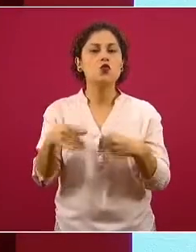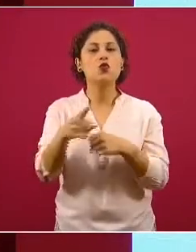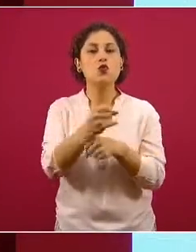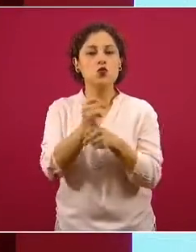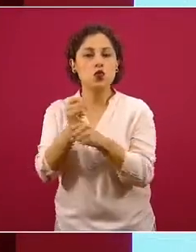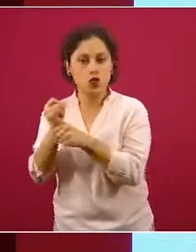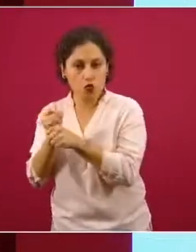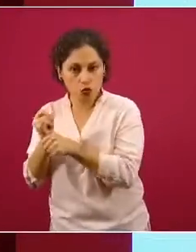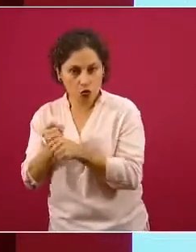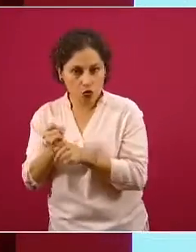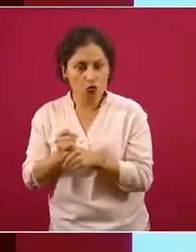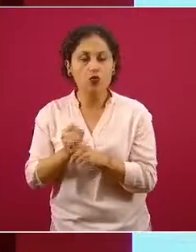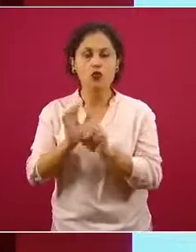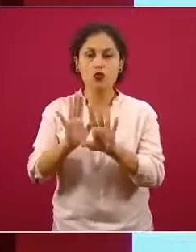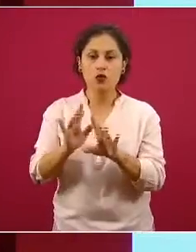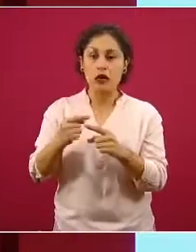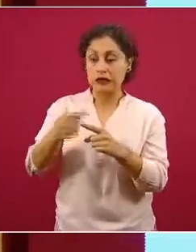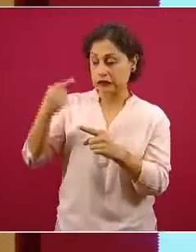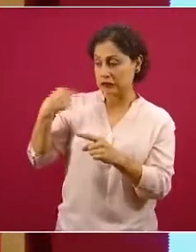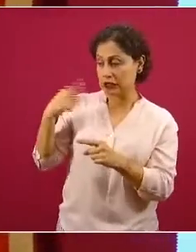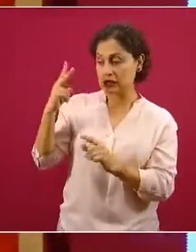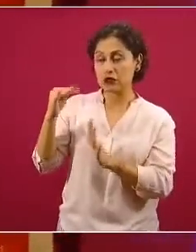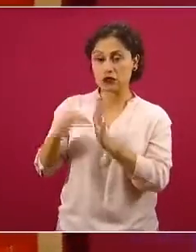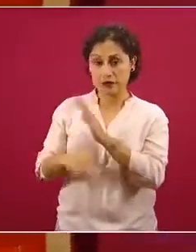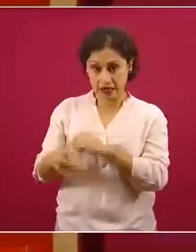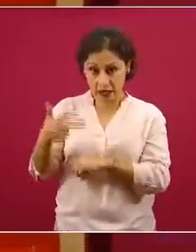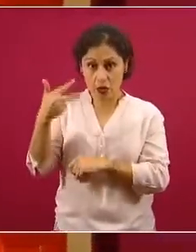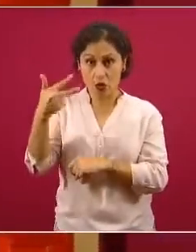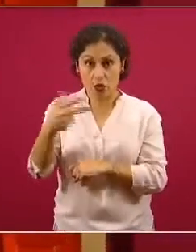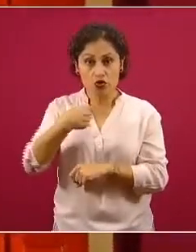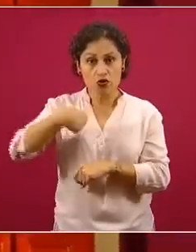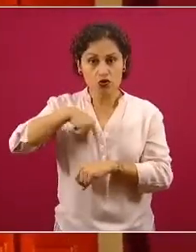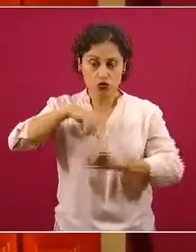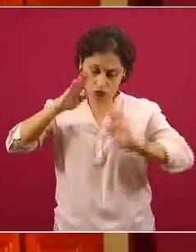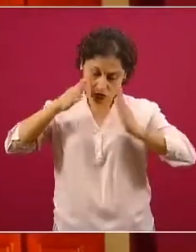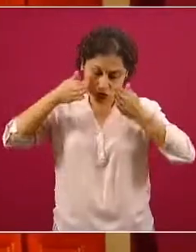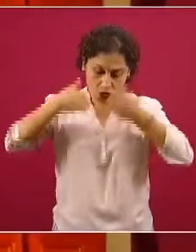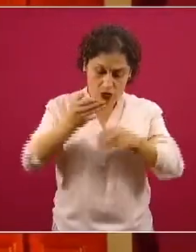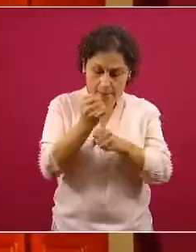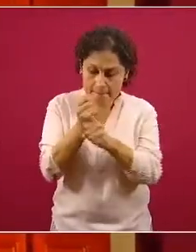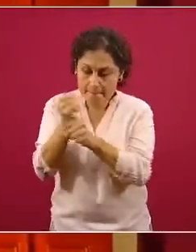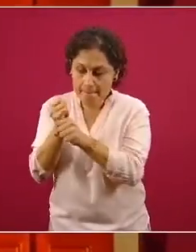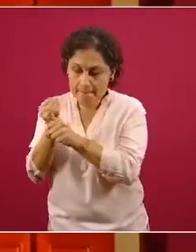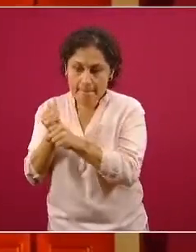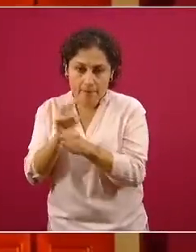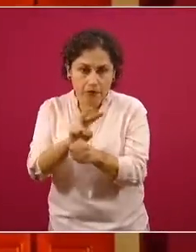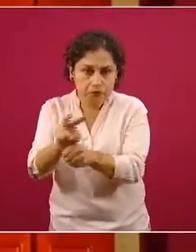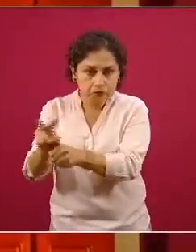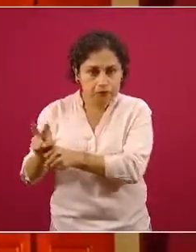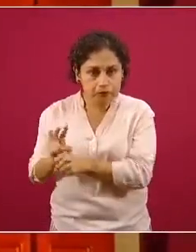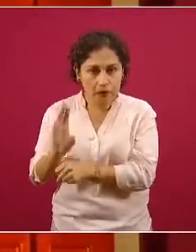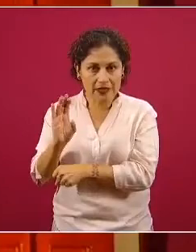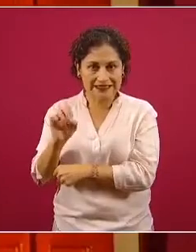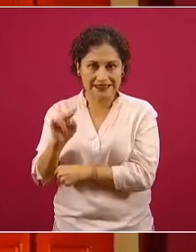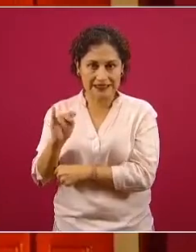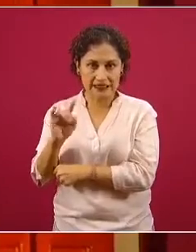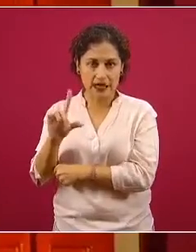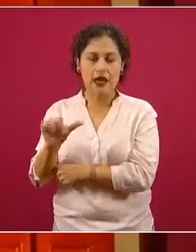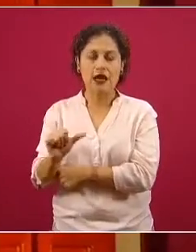habíamos estado trabajando durante 2008 en el perfeccionamiento del modelo Centinela, pensamos que era una